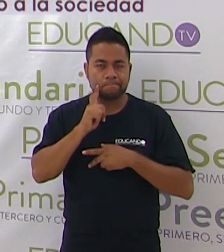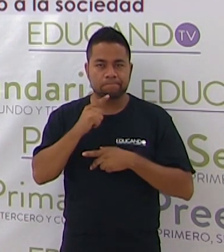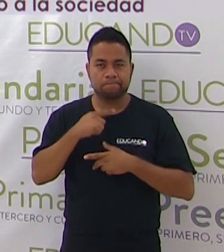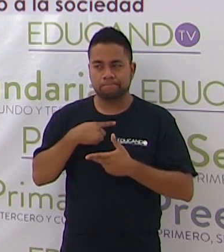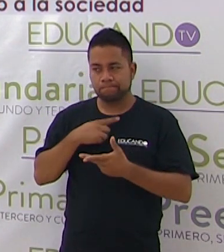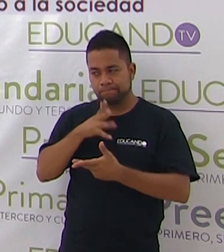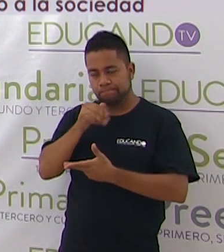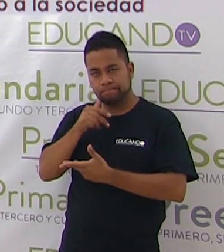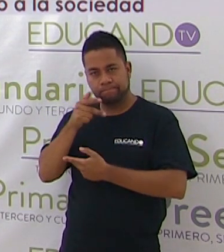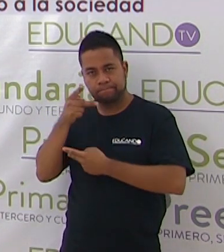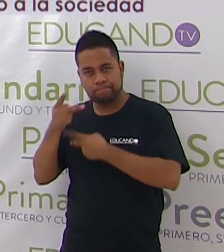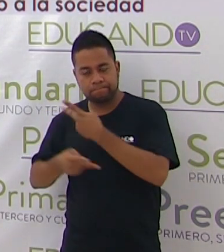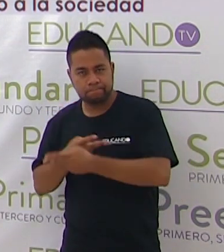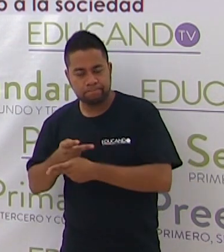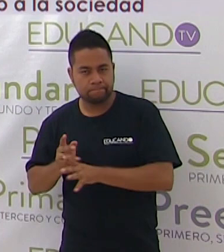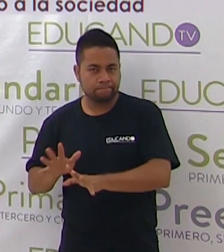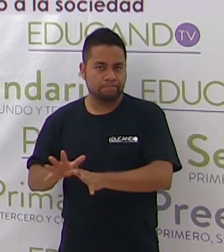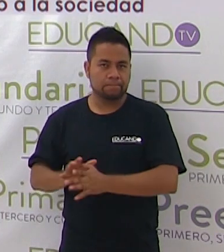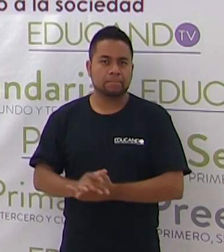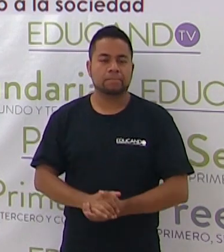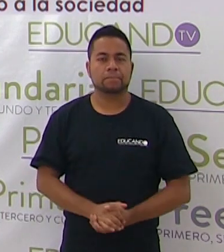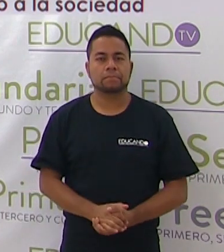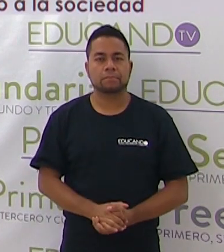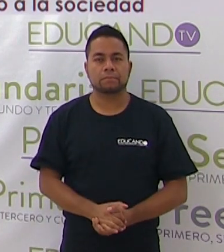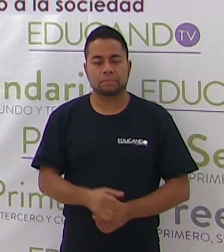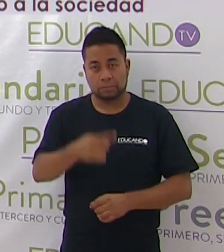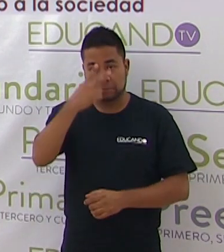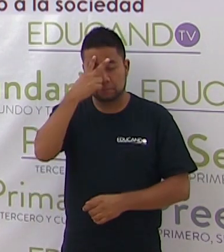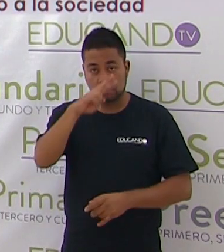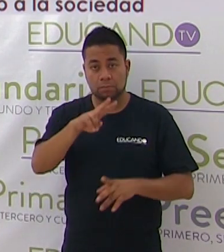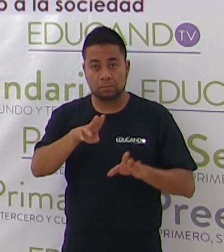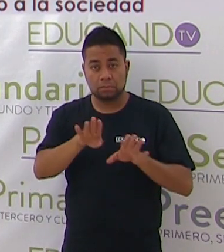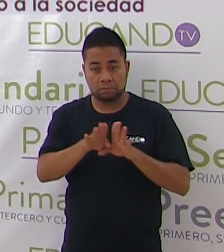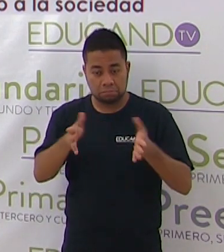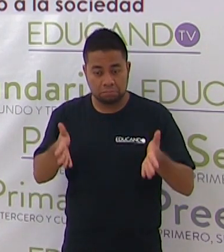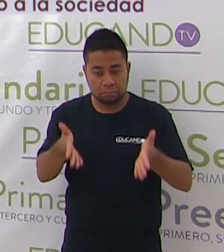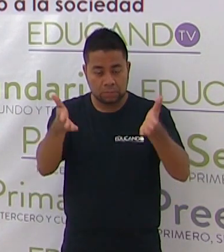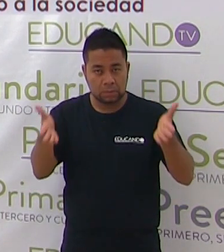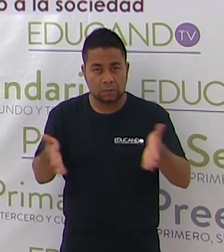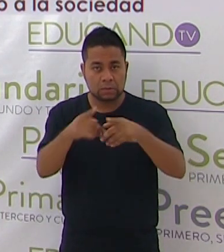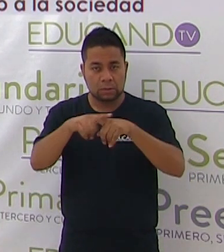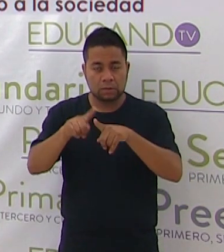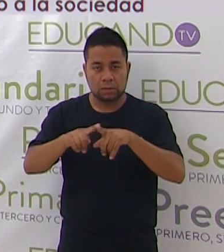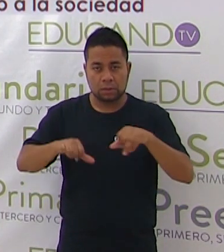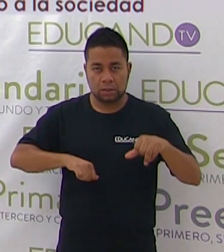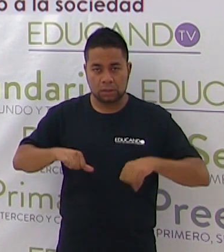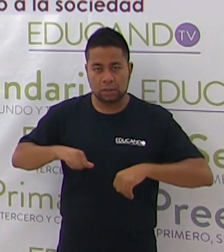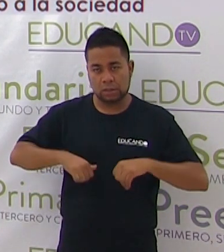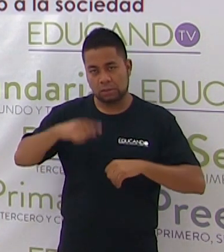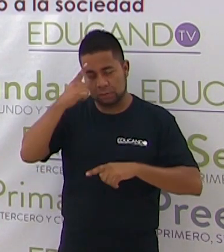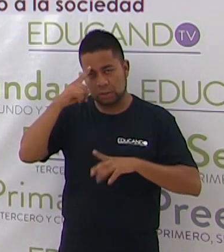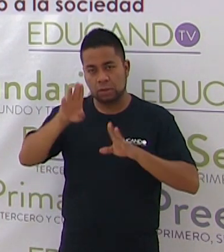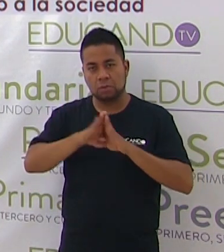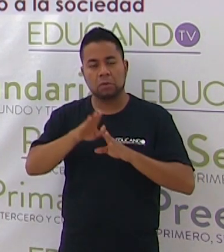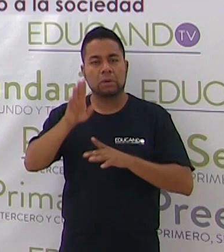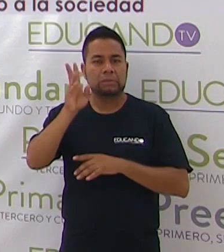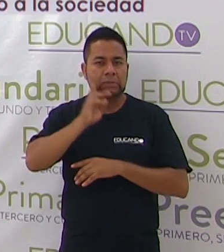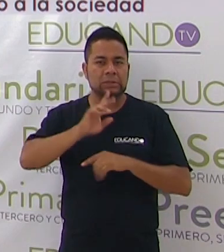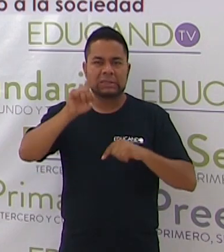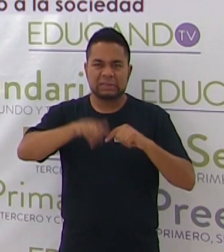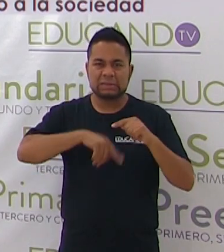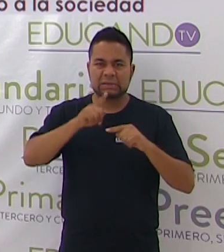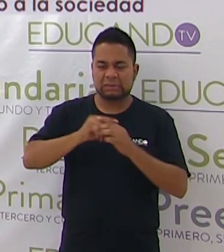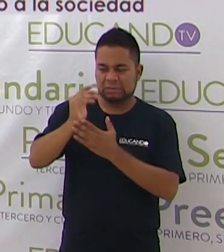intervino en este suceso. En México se han impulsado diversas acciones para tratar de contrarrestar este